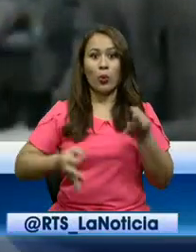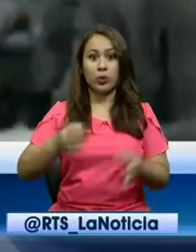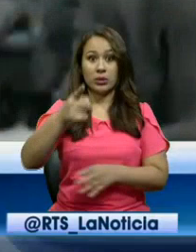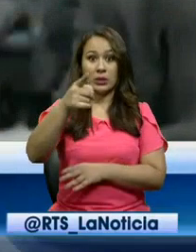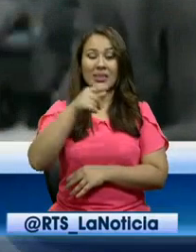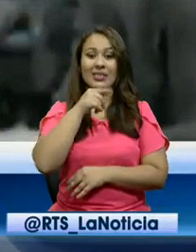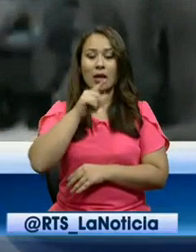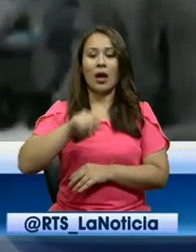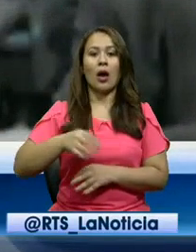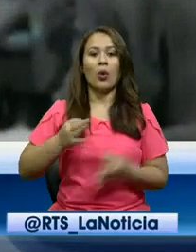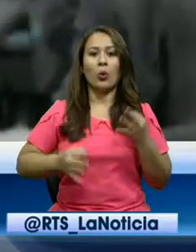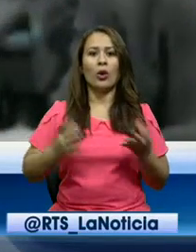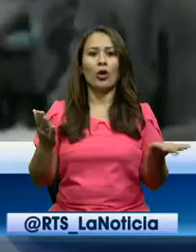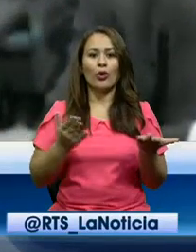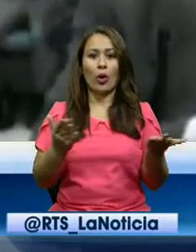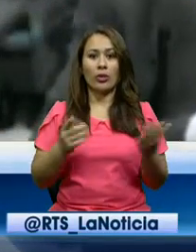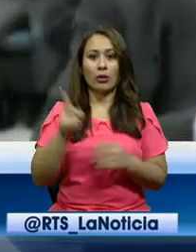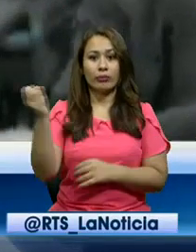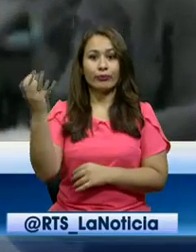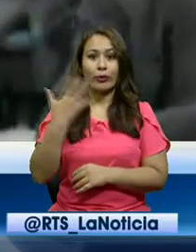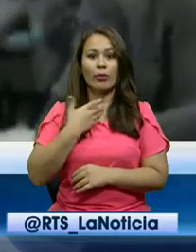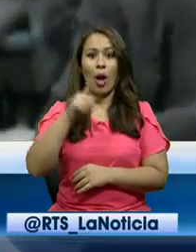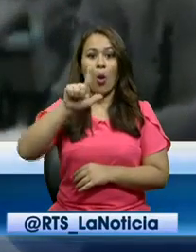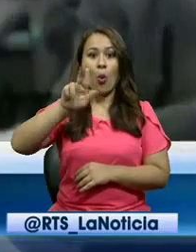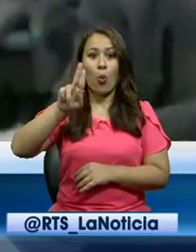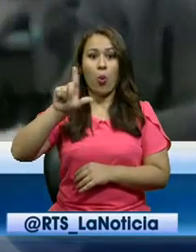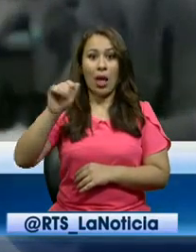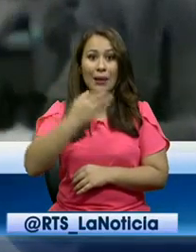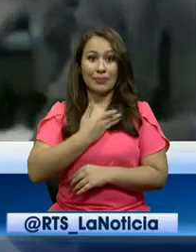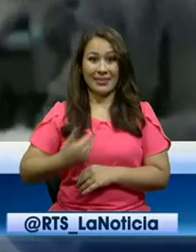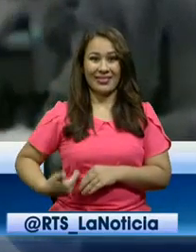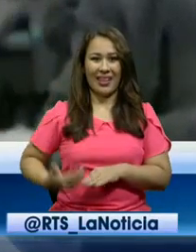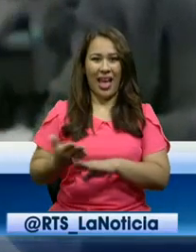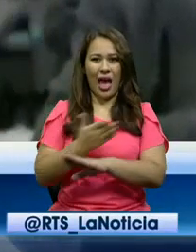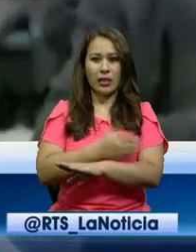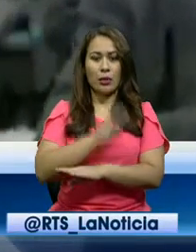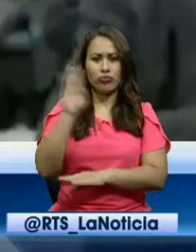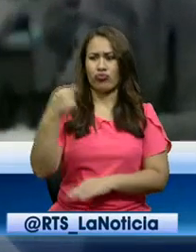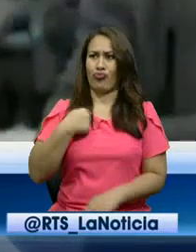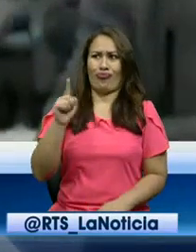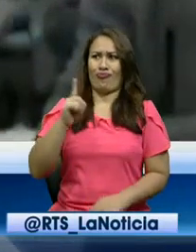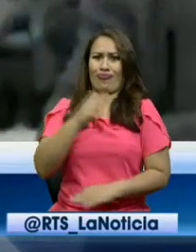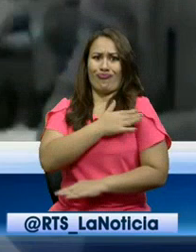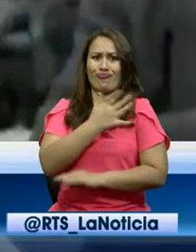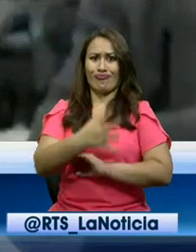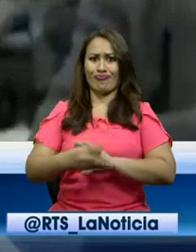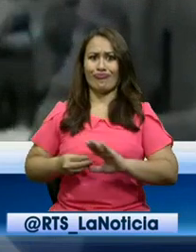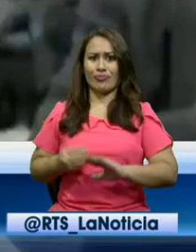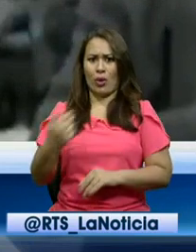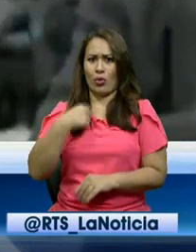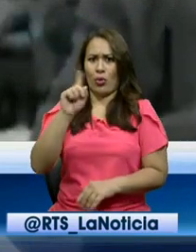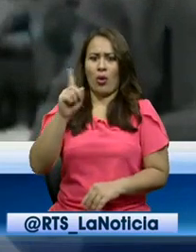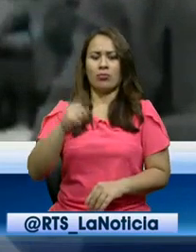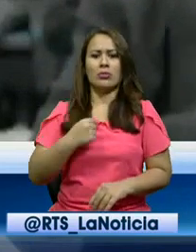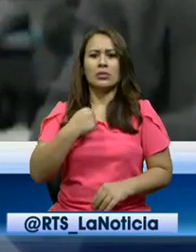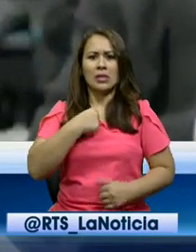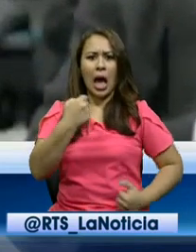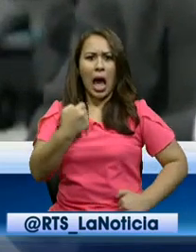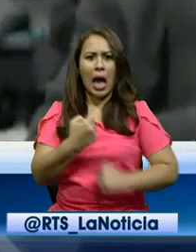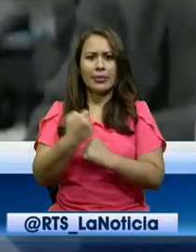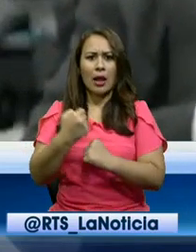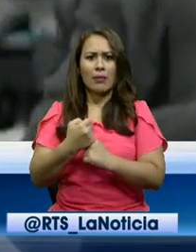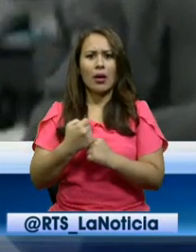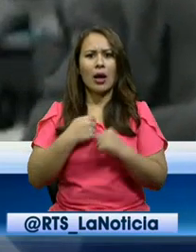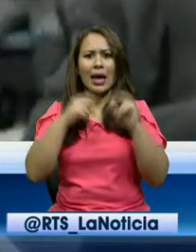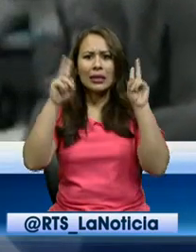Ignacio Moro en Curitiba. Lula negó las acusaciones de corrupción. Moro, artífice de la operación Lava